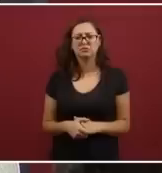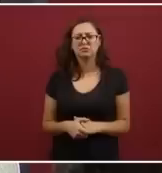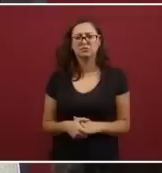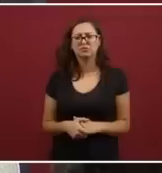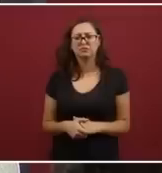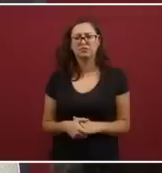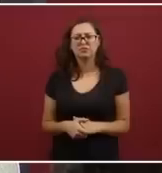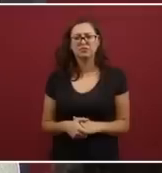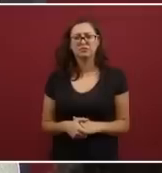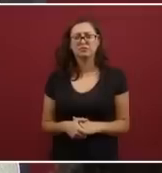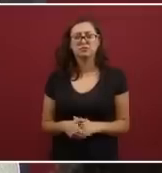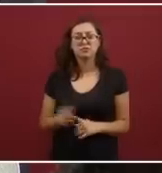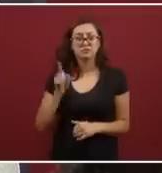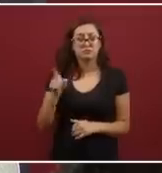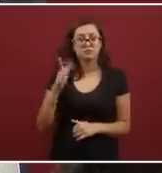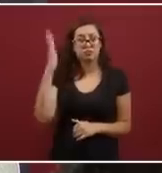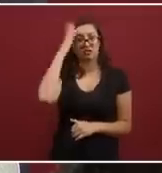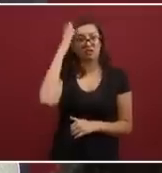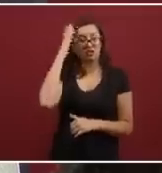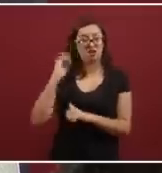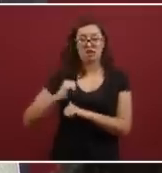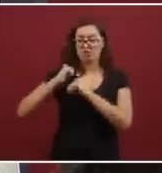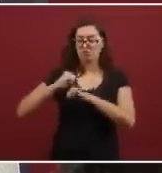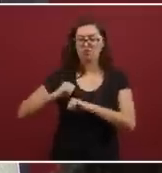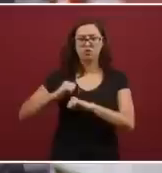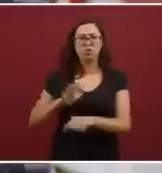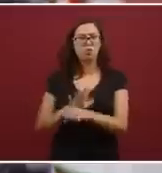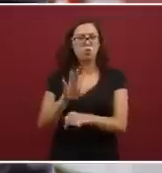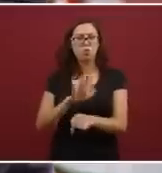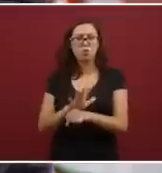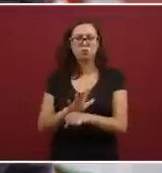Es la asamblea la que